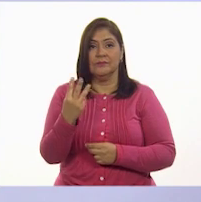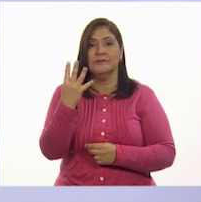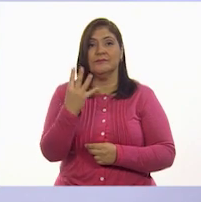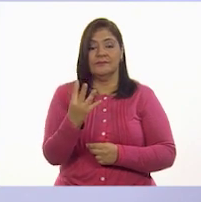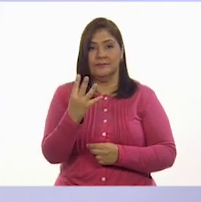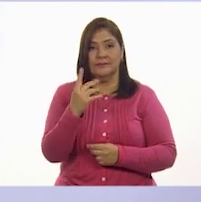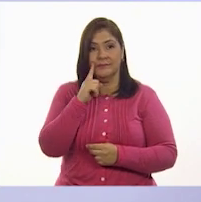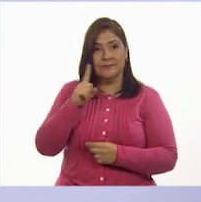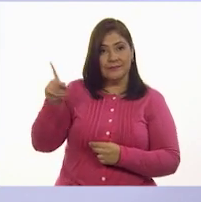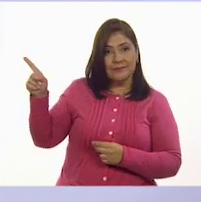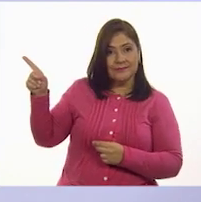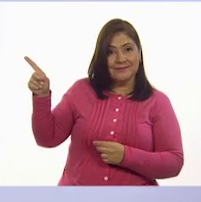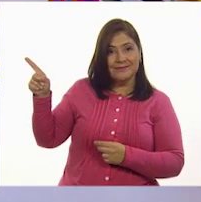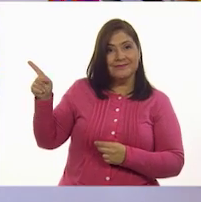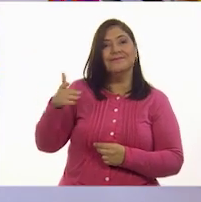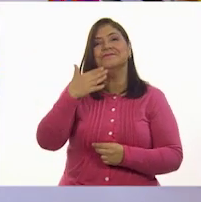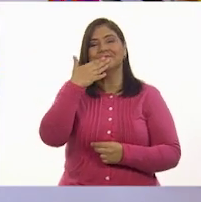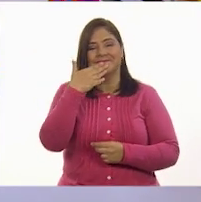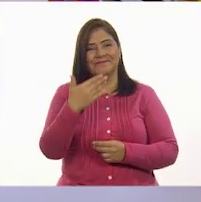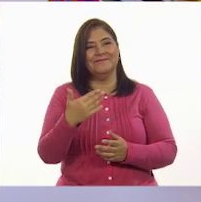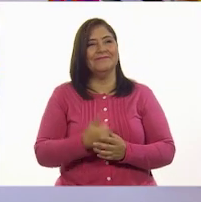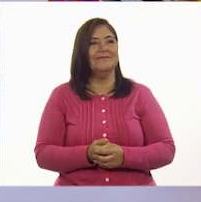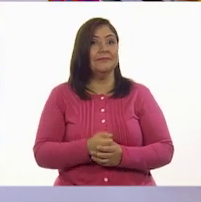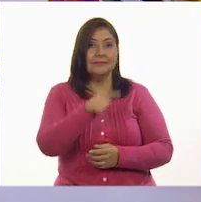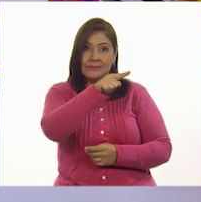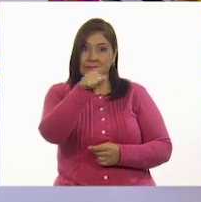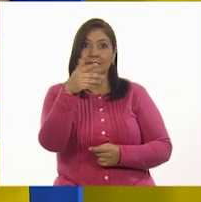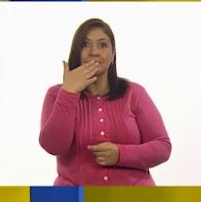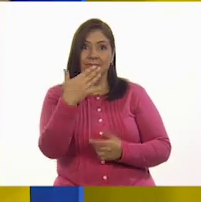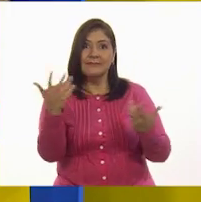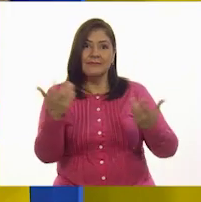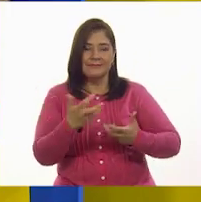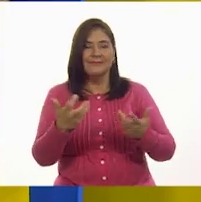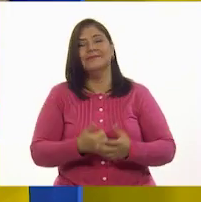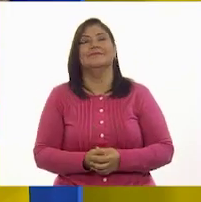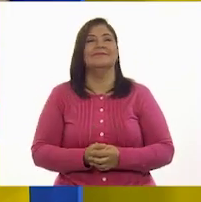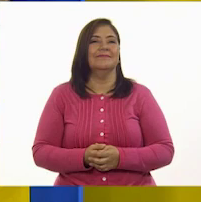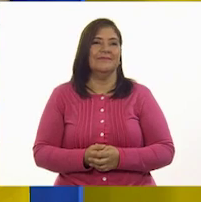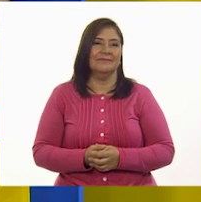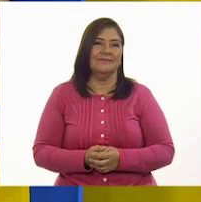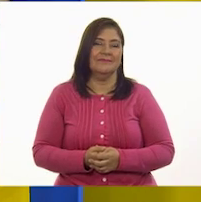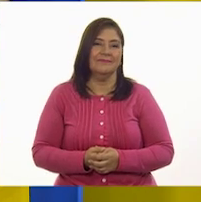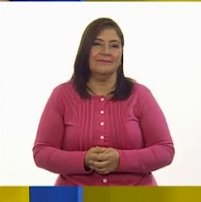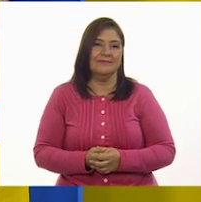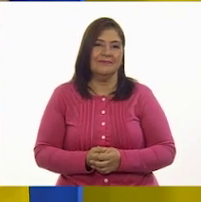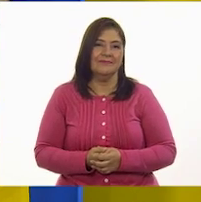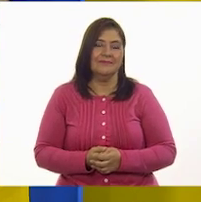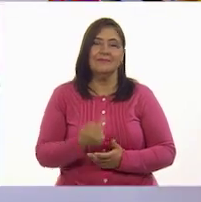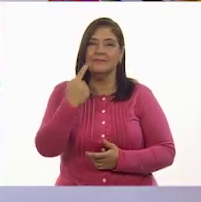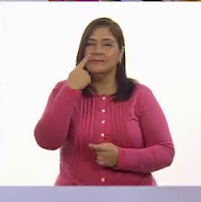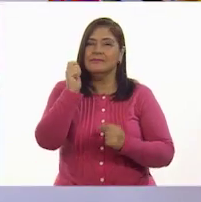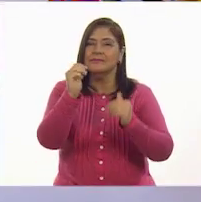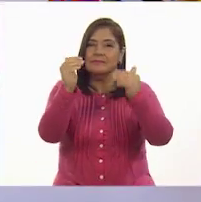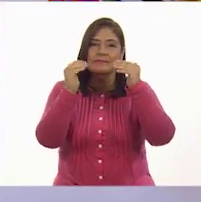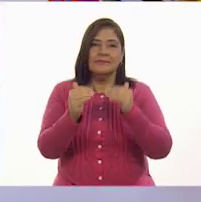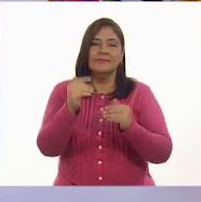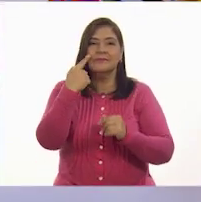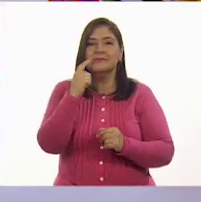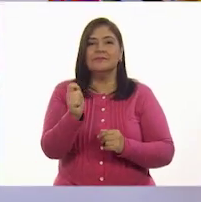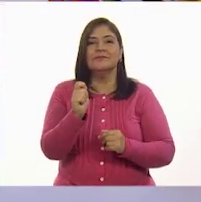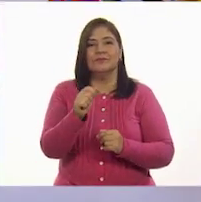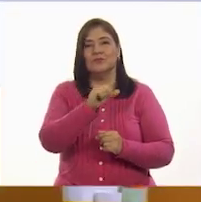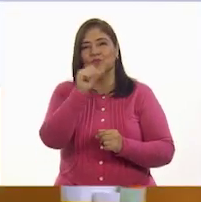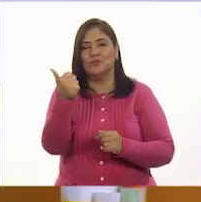y 4. ¡Muy bien! Lo hizo muy bien. Lo hizo muy bien. Bueno, ahora vamos con otro